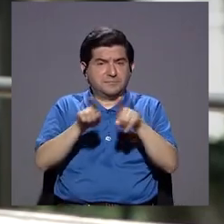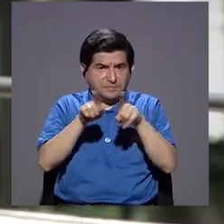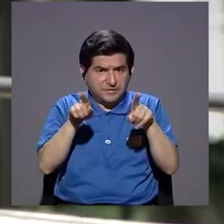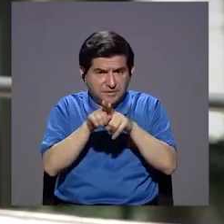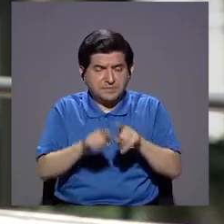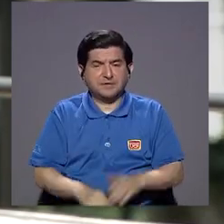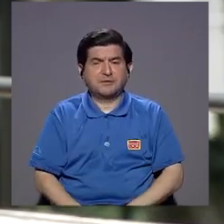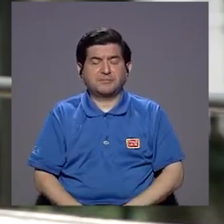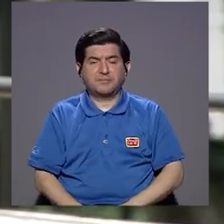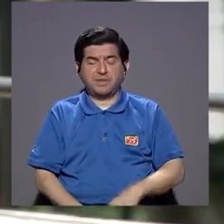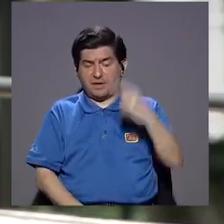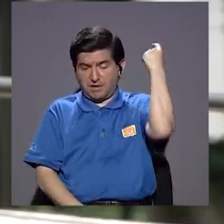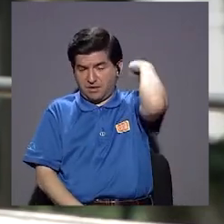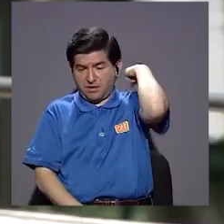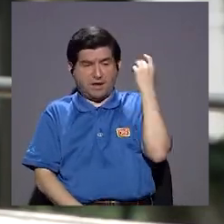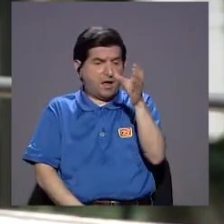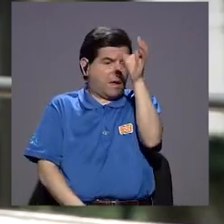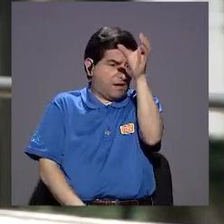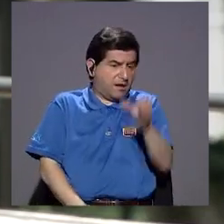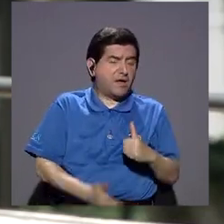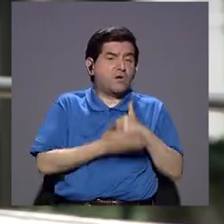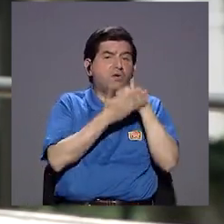sirve para la columna.